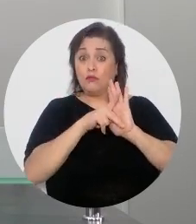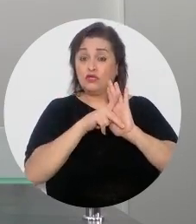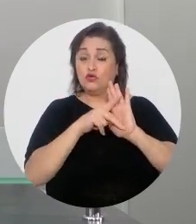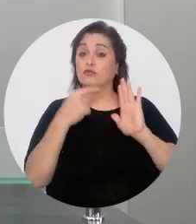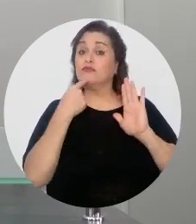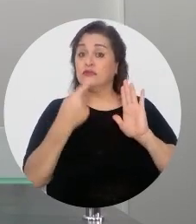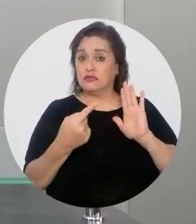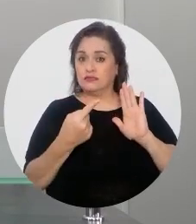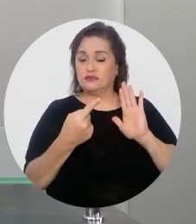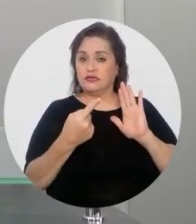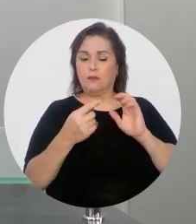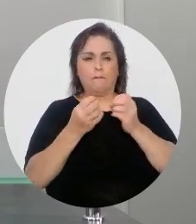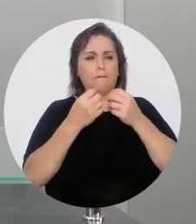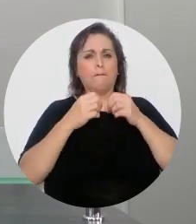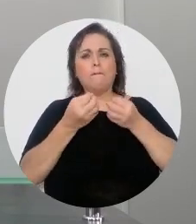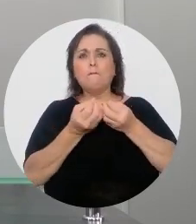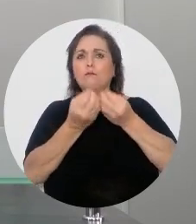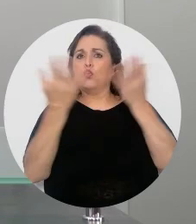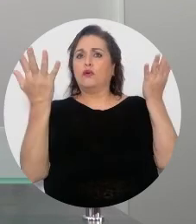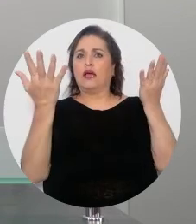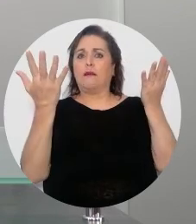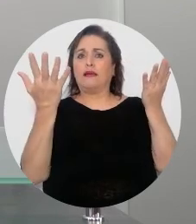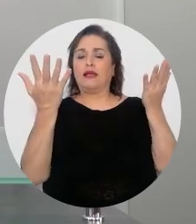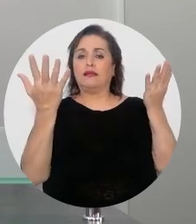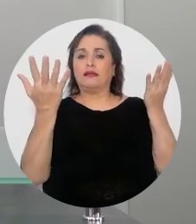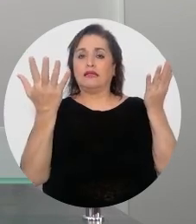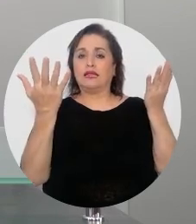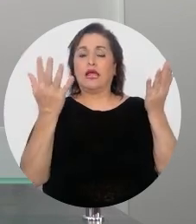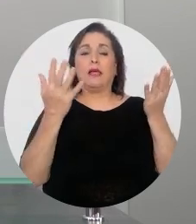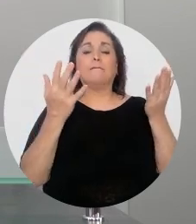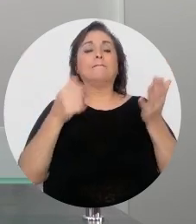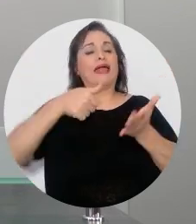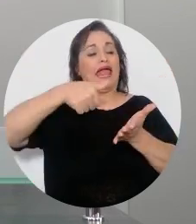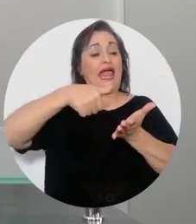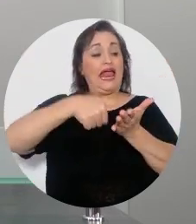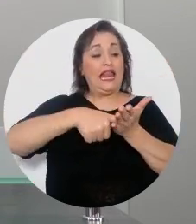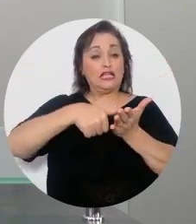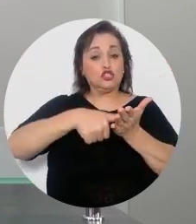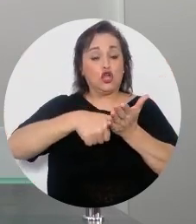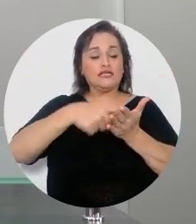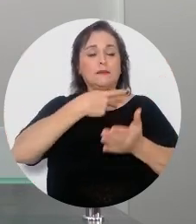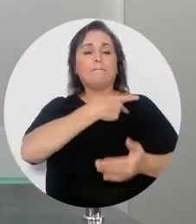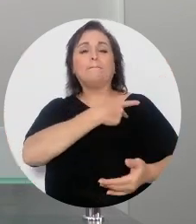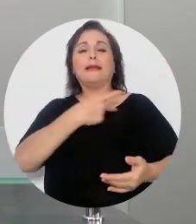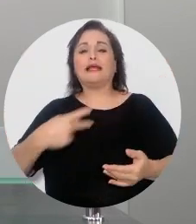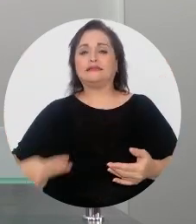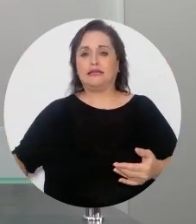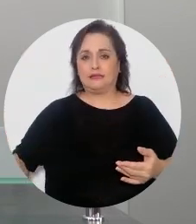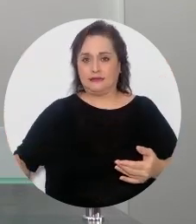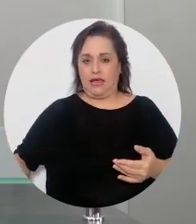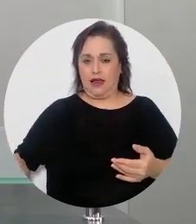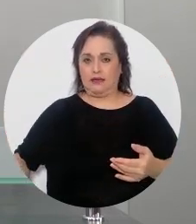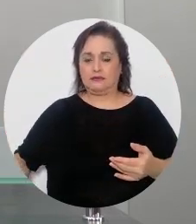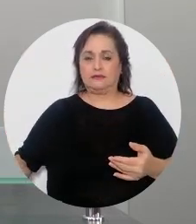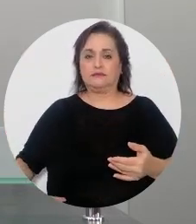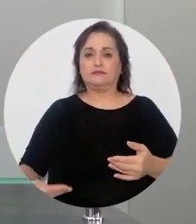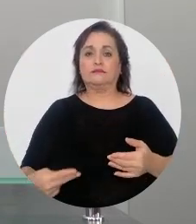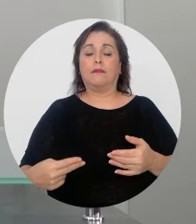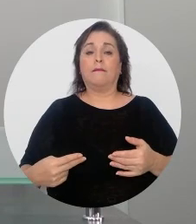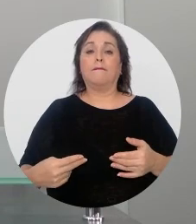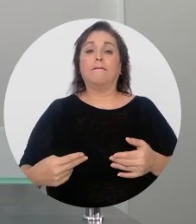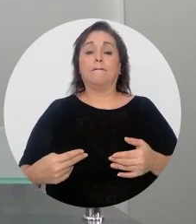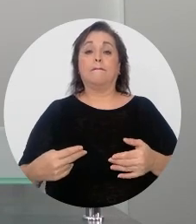esa prohibición rige únicamente para las elecciones